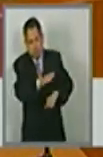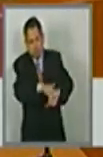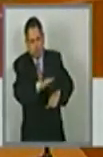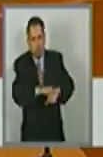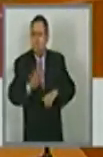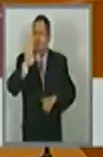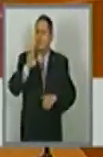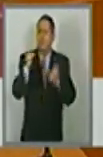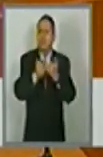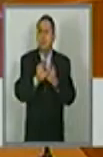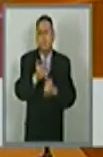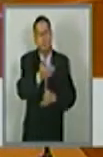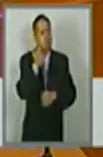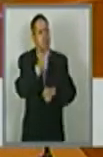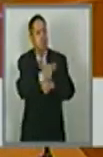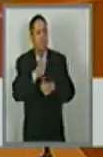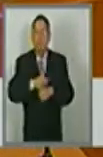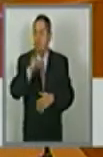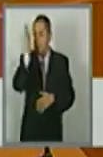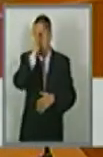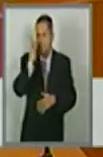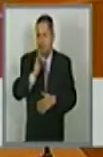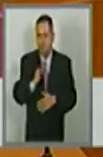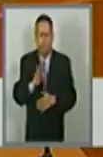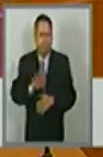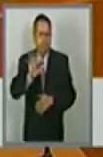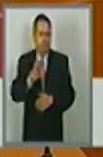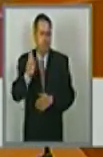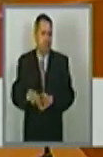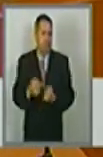misa. Se tiene por